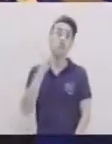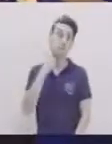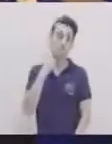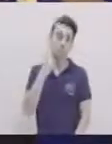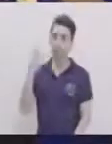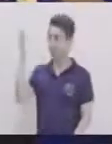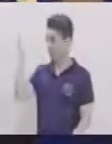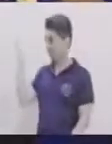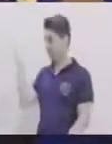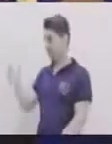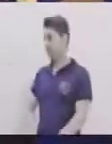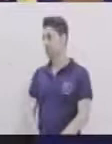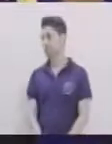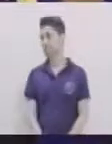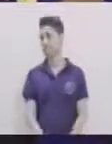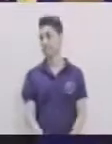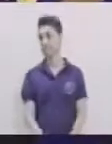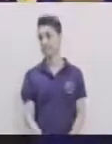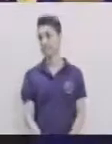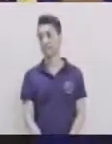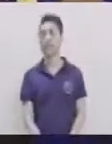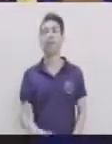Naki.